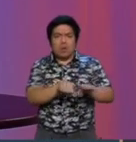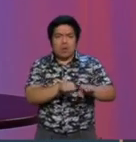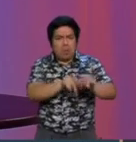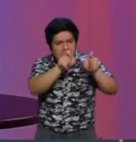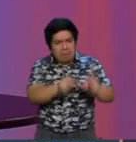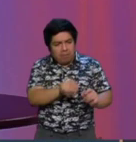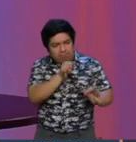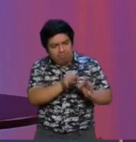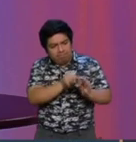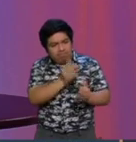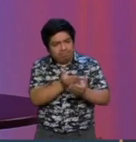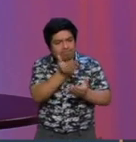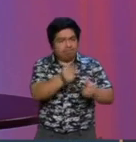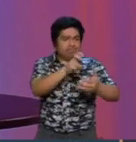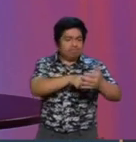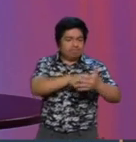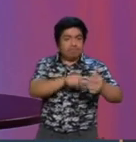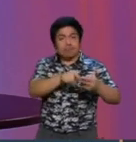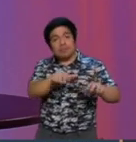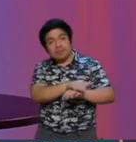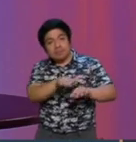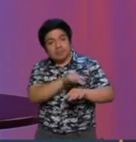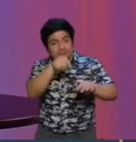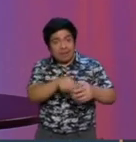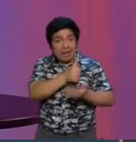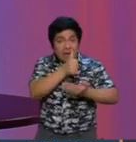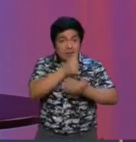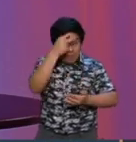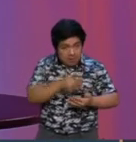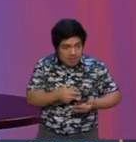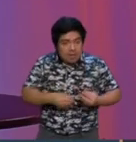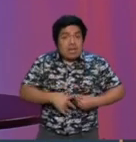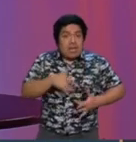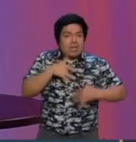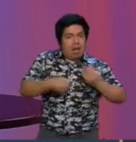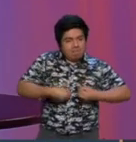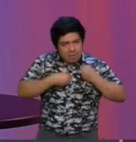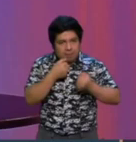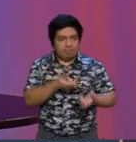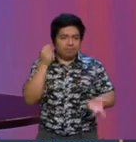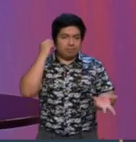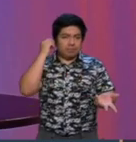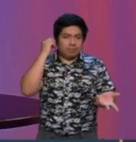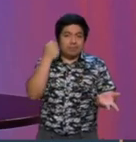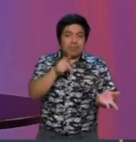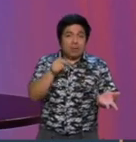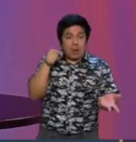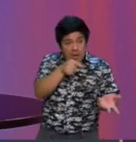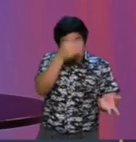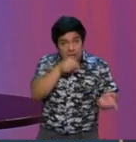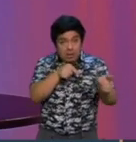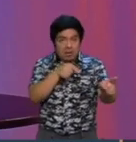estas propuestas para corregir, para cambiar la situación que vive la ciudad respecto a esta crisis de seguridad, sino además habla con la